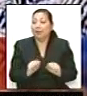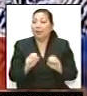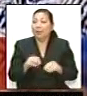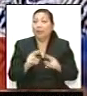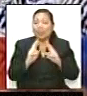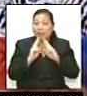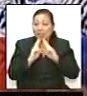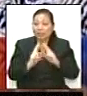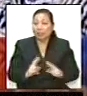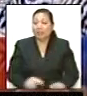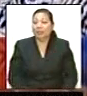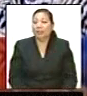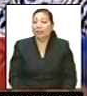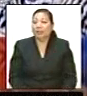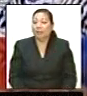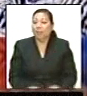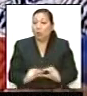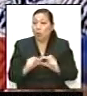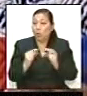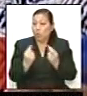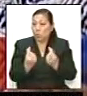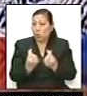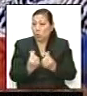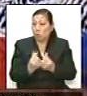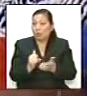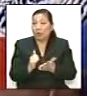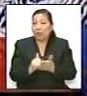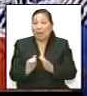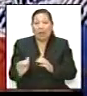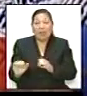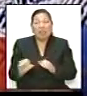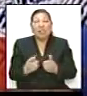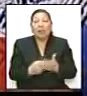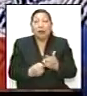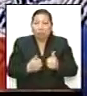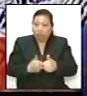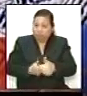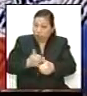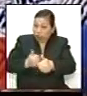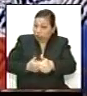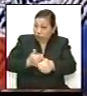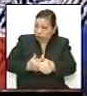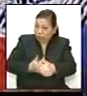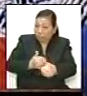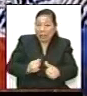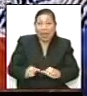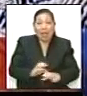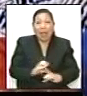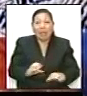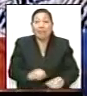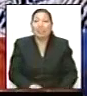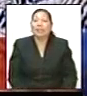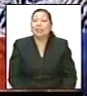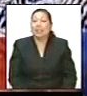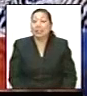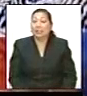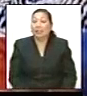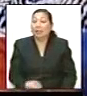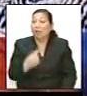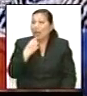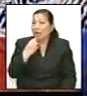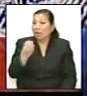resultados el grupo parlamentario lo que hace es un seguimiento de lo que el ejecutivo nos